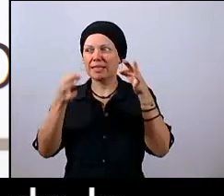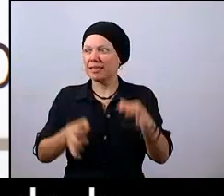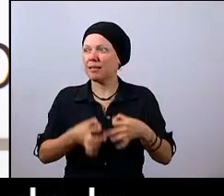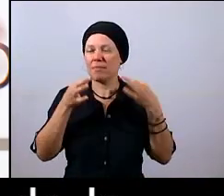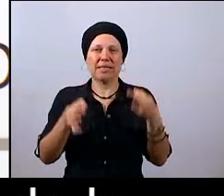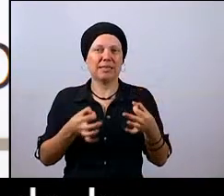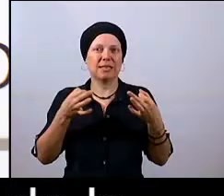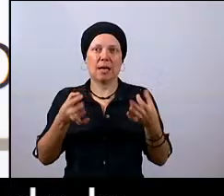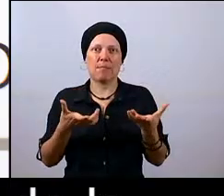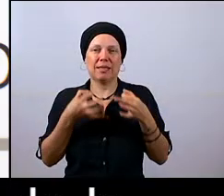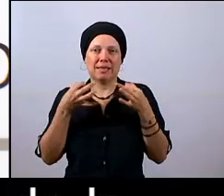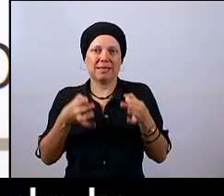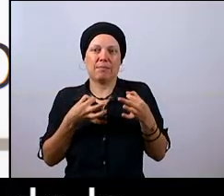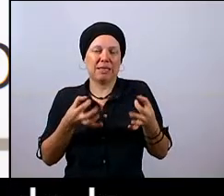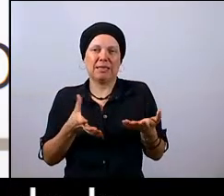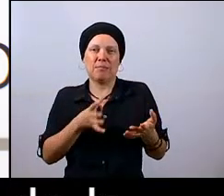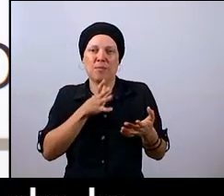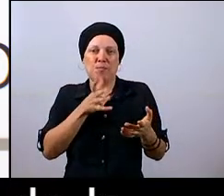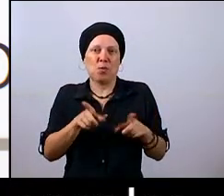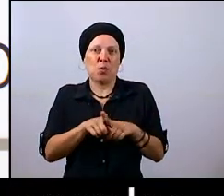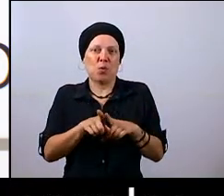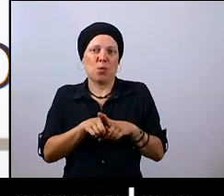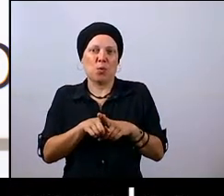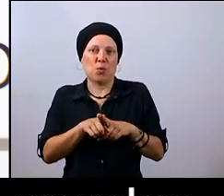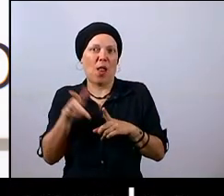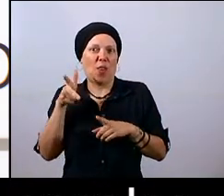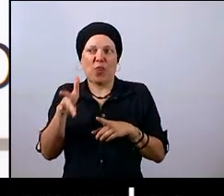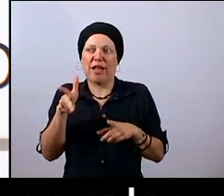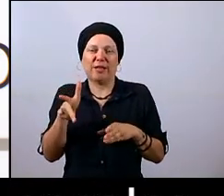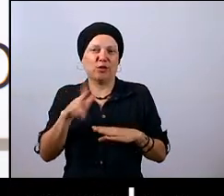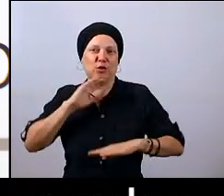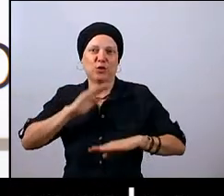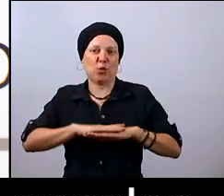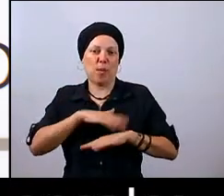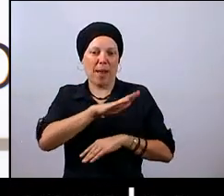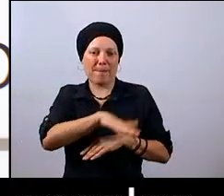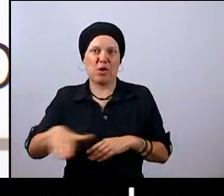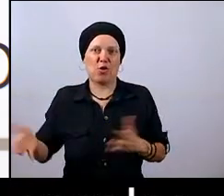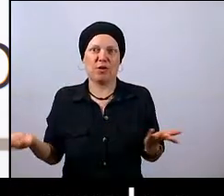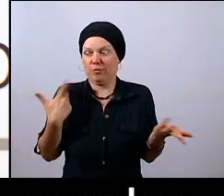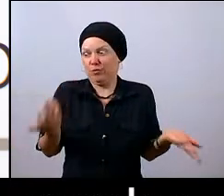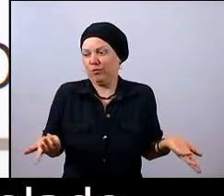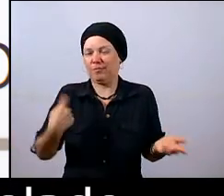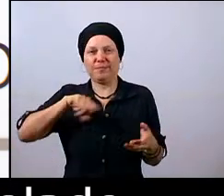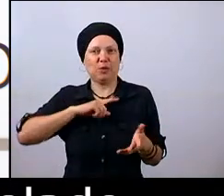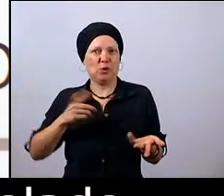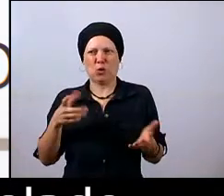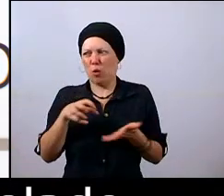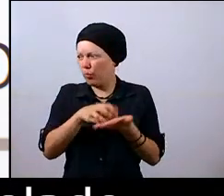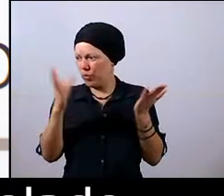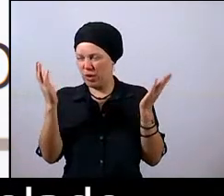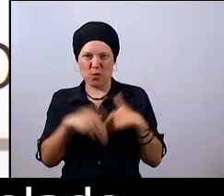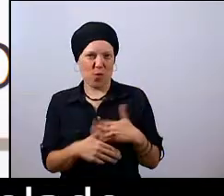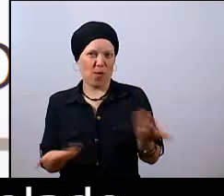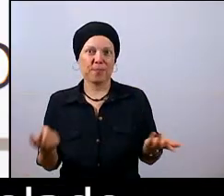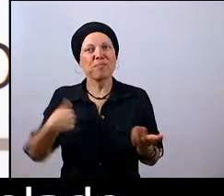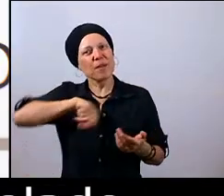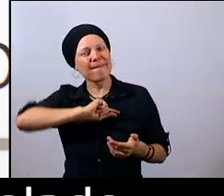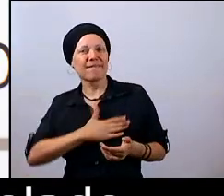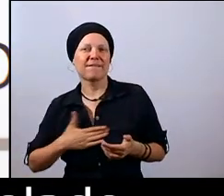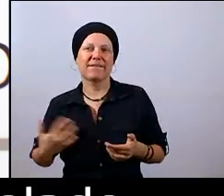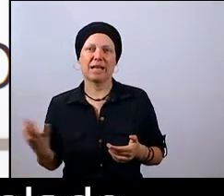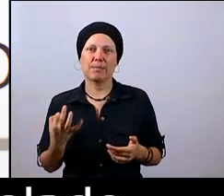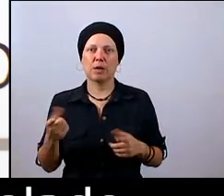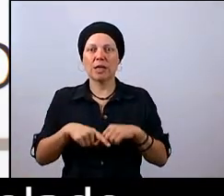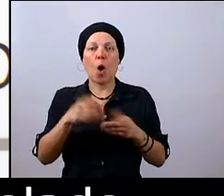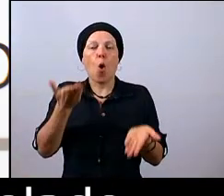y ha velado siempre porque se garanticen los derechos de esos menores. Por lo tanto, de ahí no tenemos ninguna duda. Lo que queremos es esa